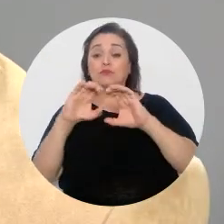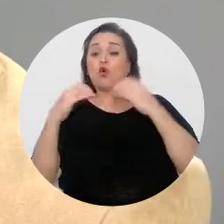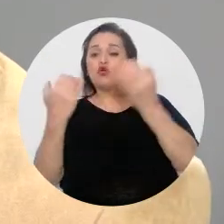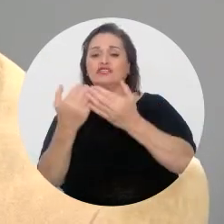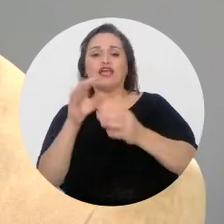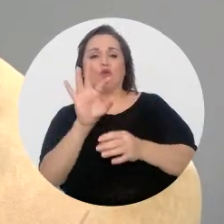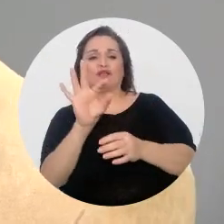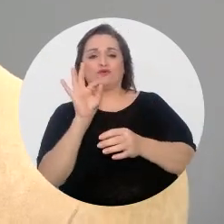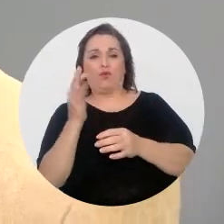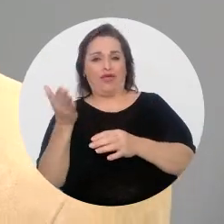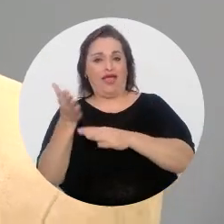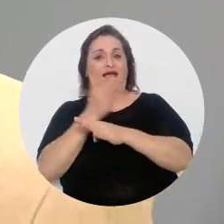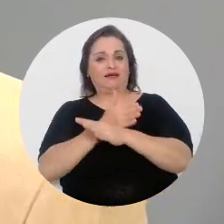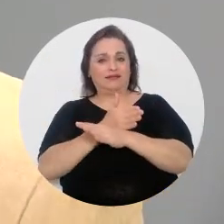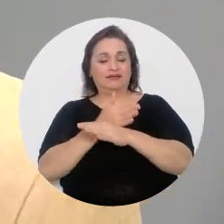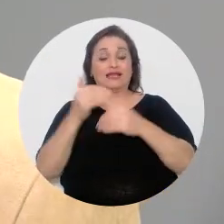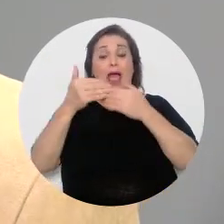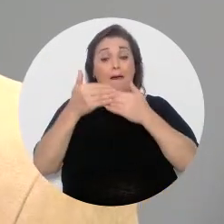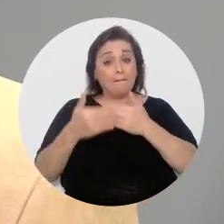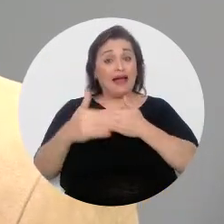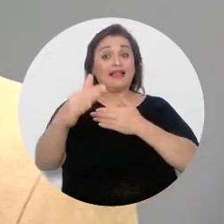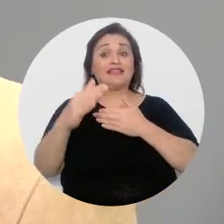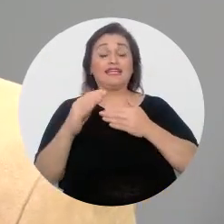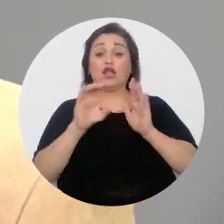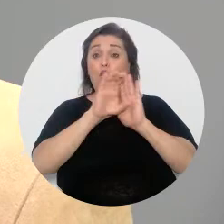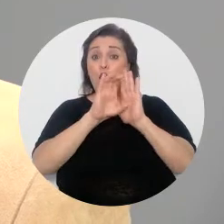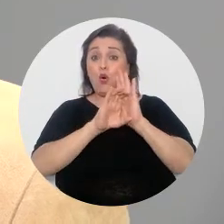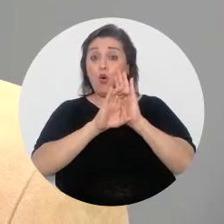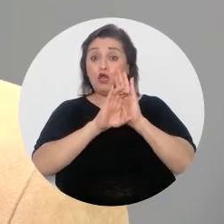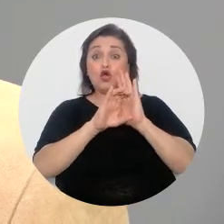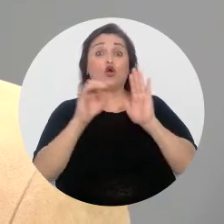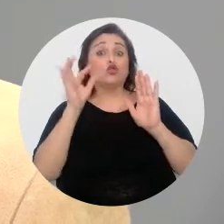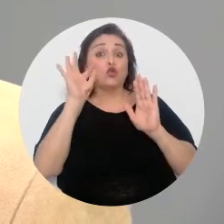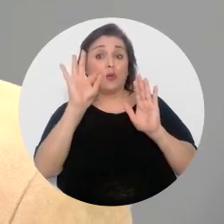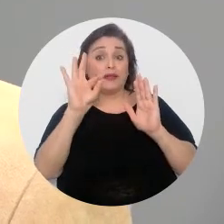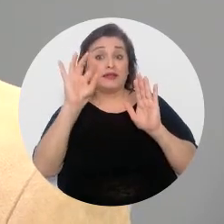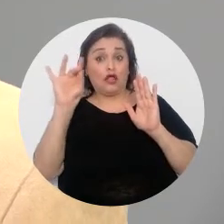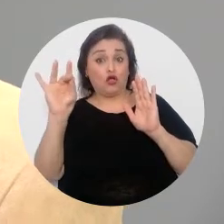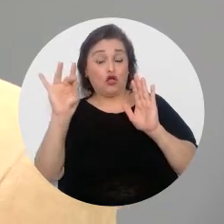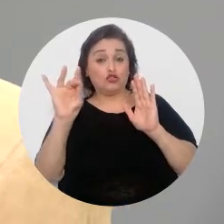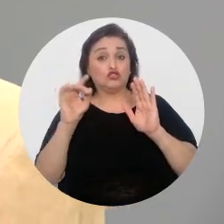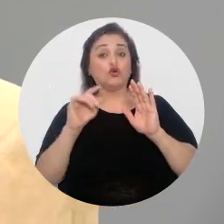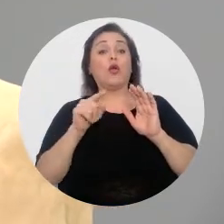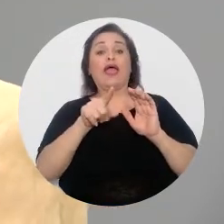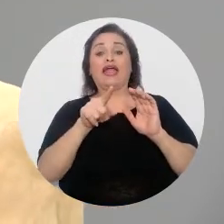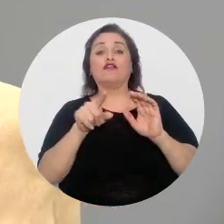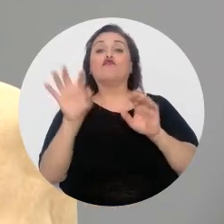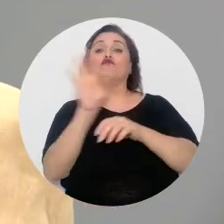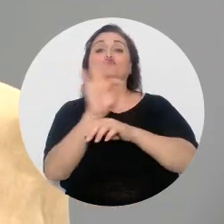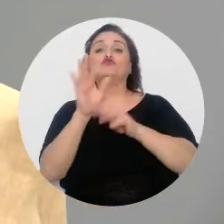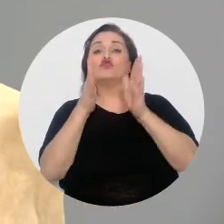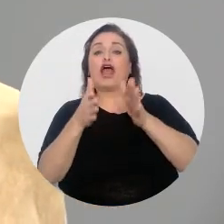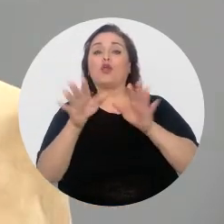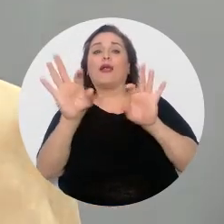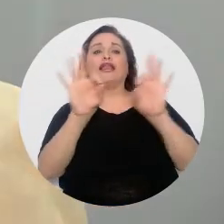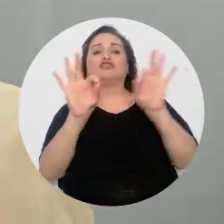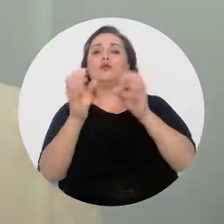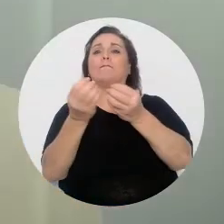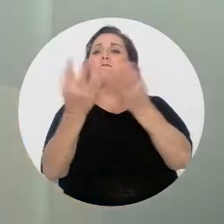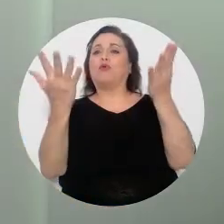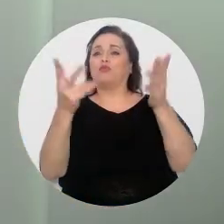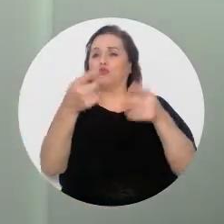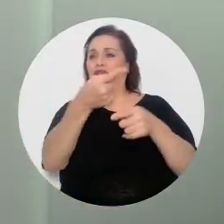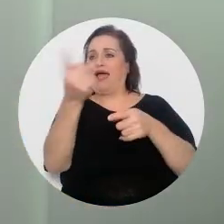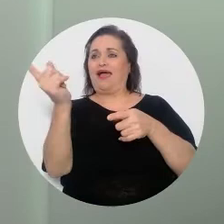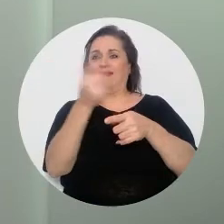mismo Consejo Municipal. Entonces, a partir de este Código del 98 pasa a ser un funcionario de elección popular, ese